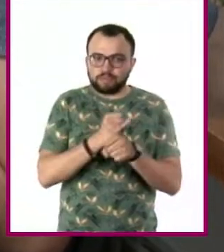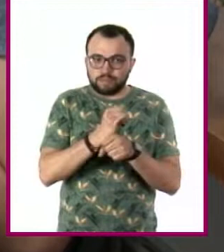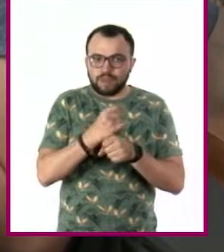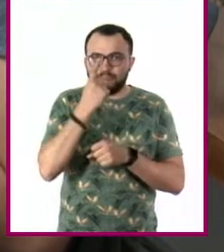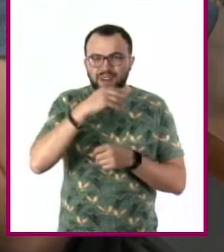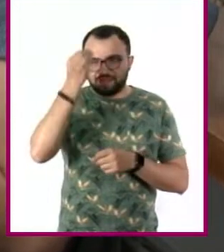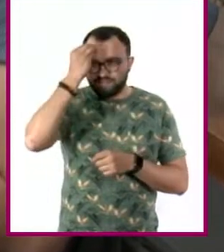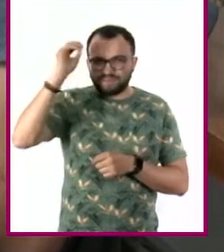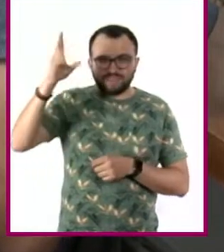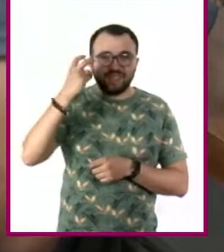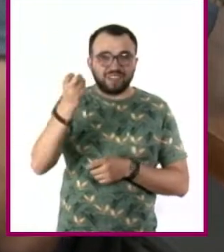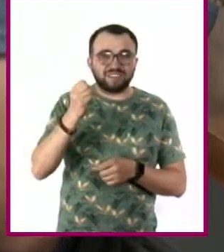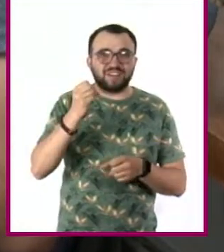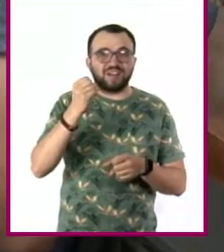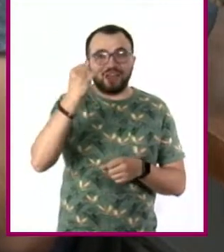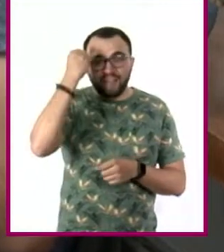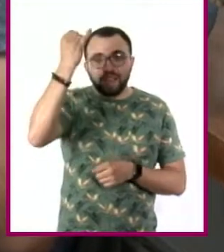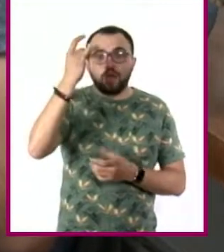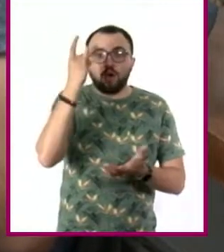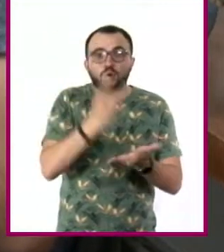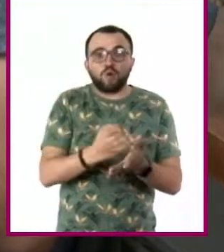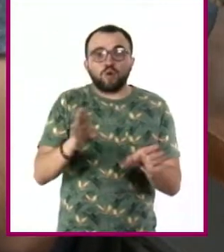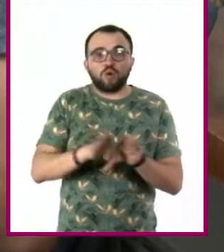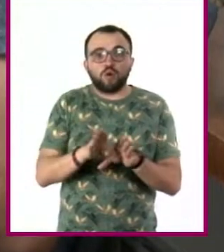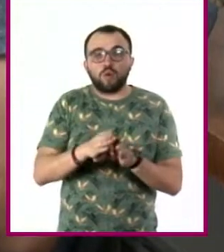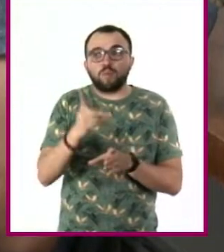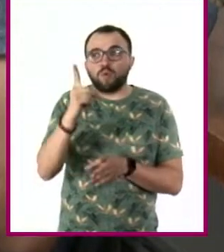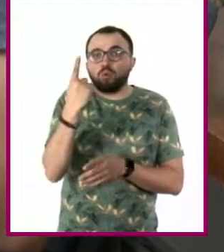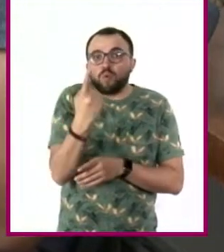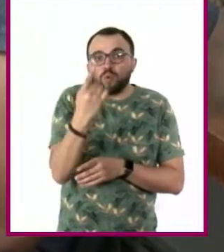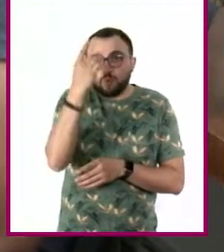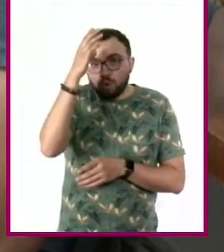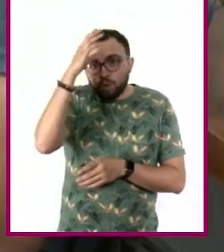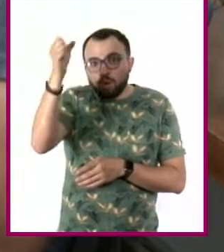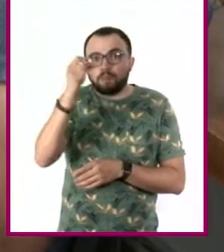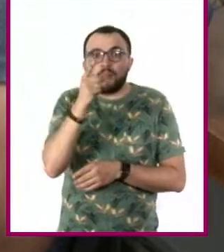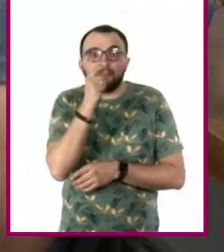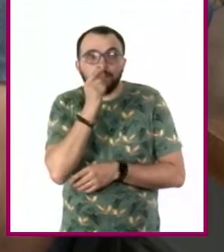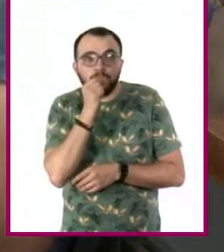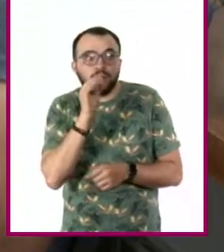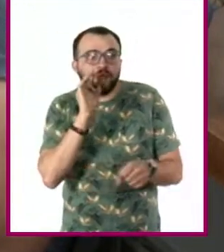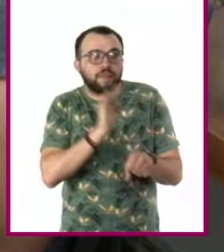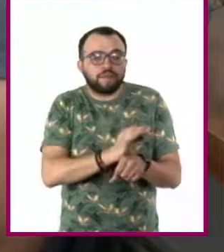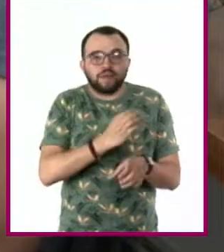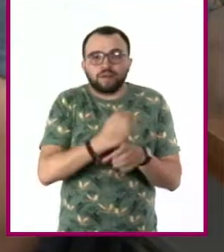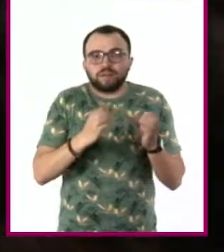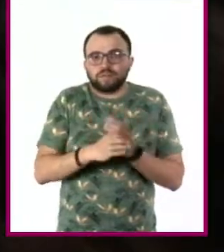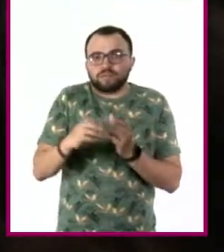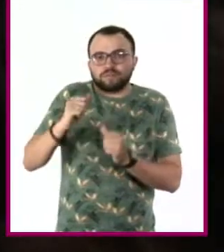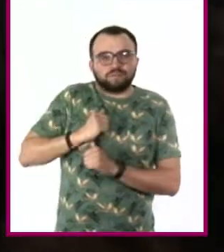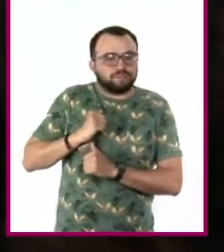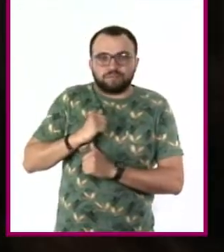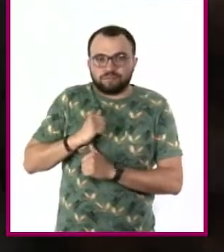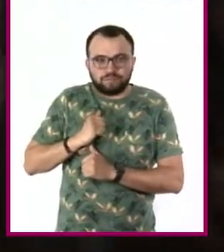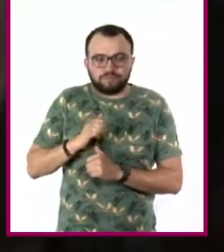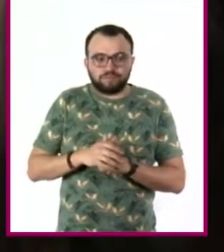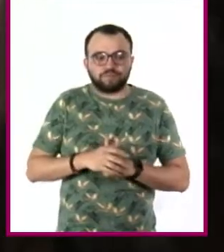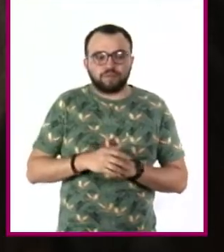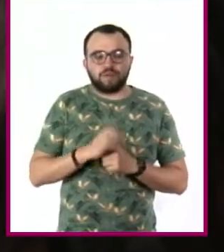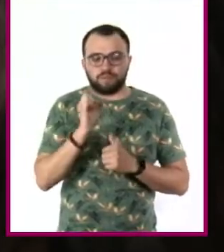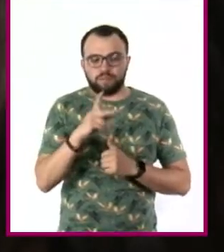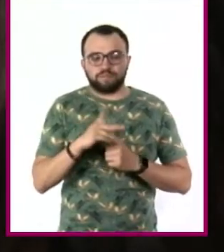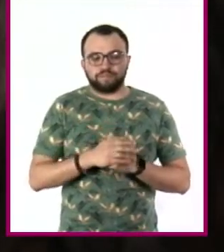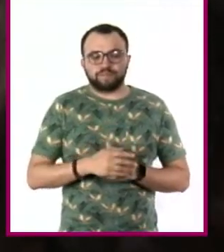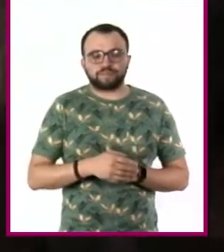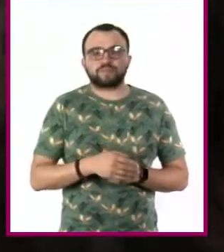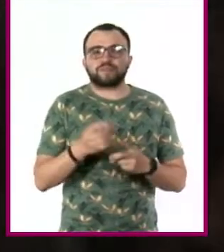esa idea de que la seguridad solo tiene que ver con un concepto policíaco o de defensa que concierne al ejército. Bien, Mireya,